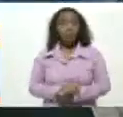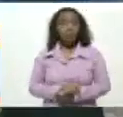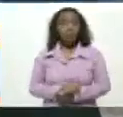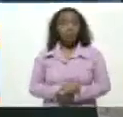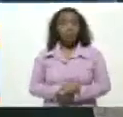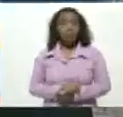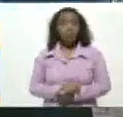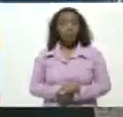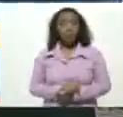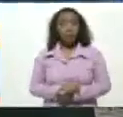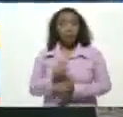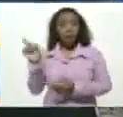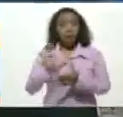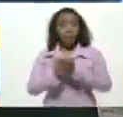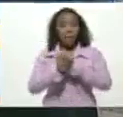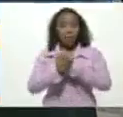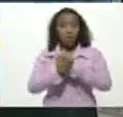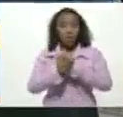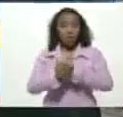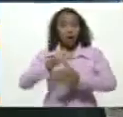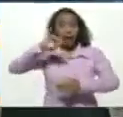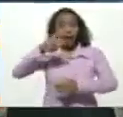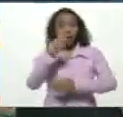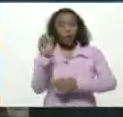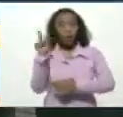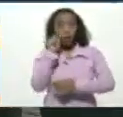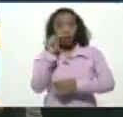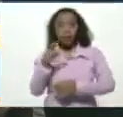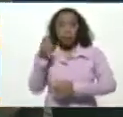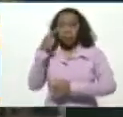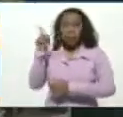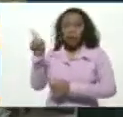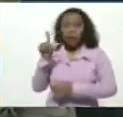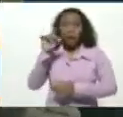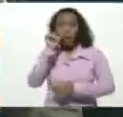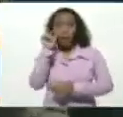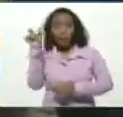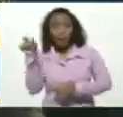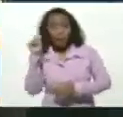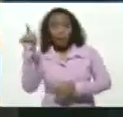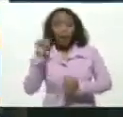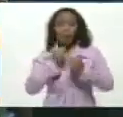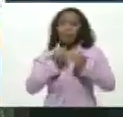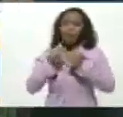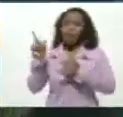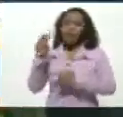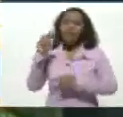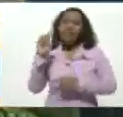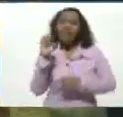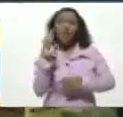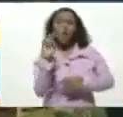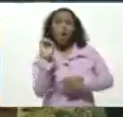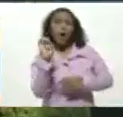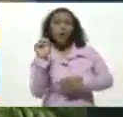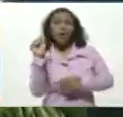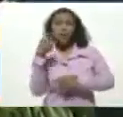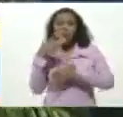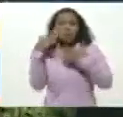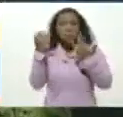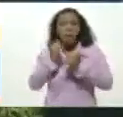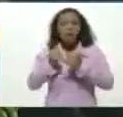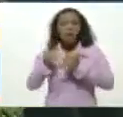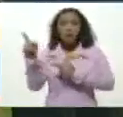camarada Jesús. Jesús, camarada Jesús. Muchas mira, gracias, Jesús. Por... Jesús Veroes, ese apellido, ¿de dónde viene Veroes? Porque